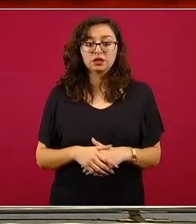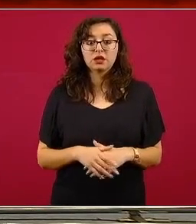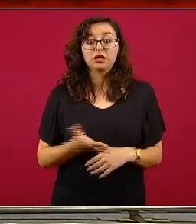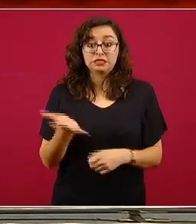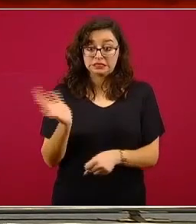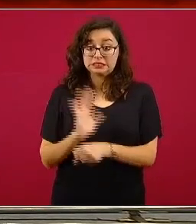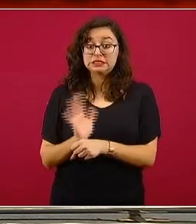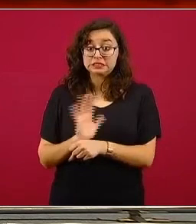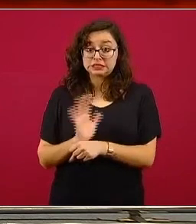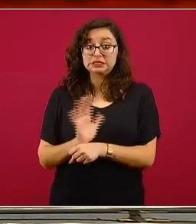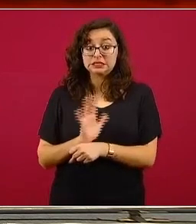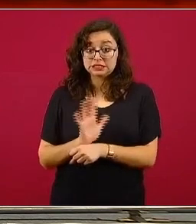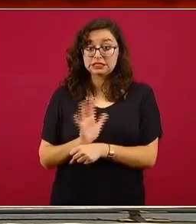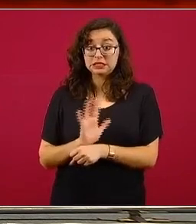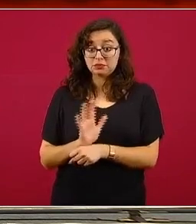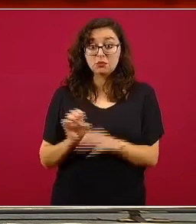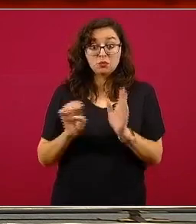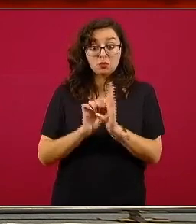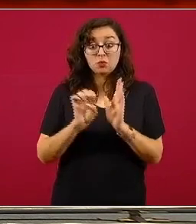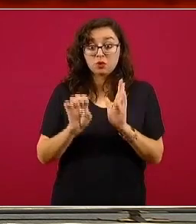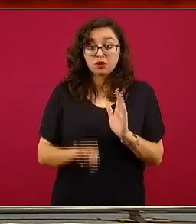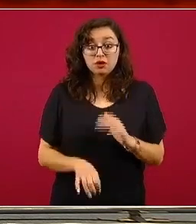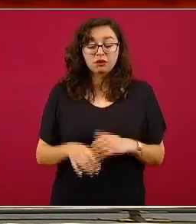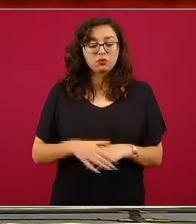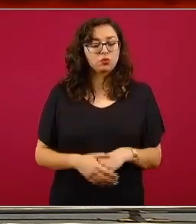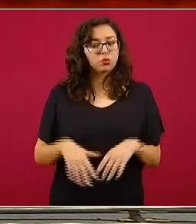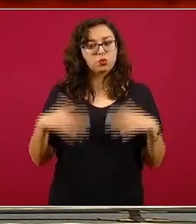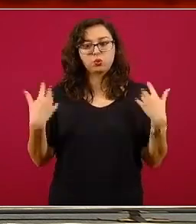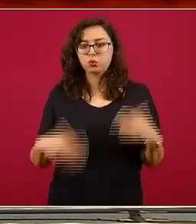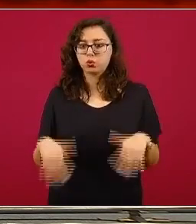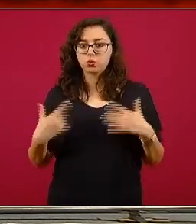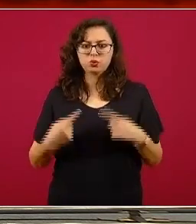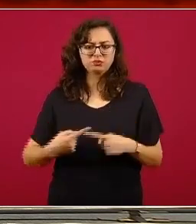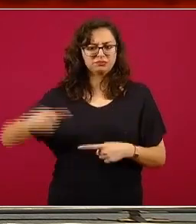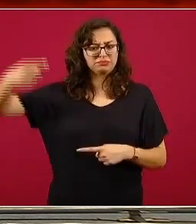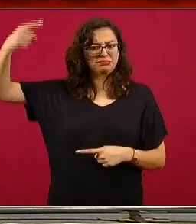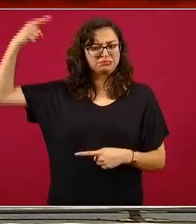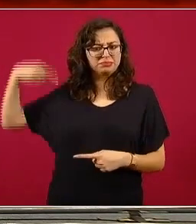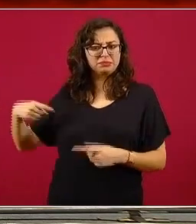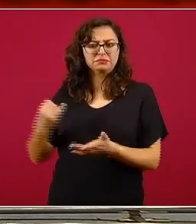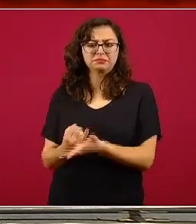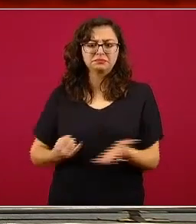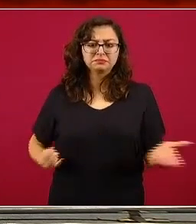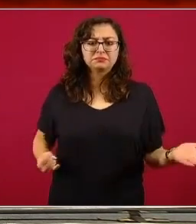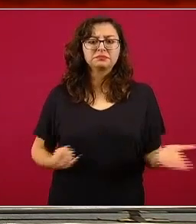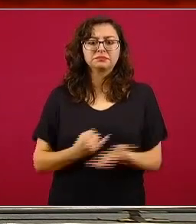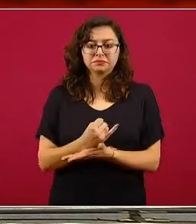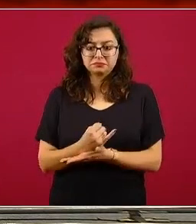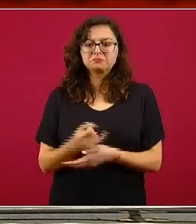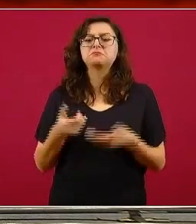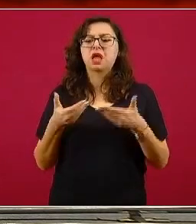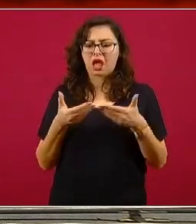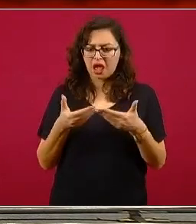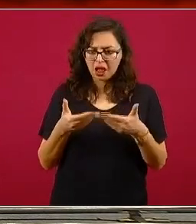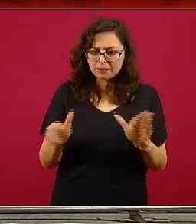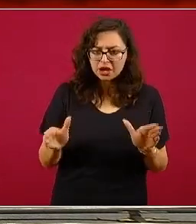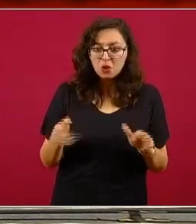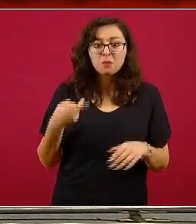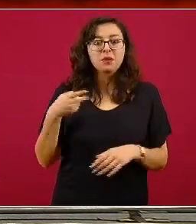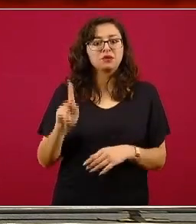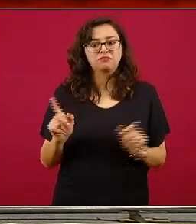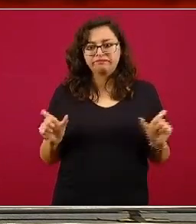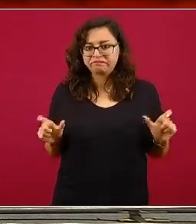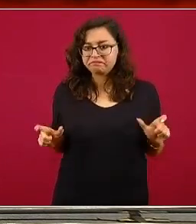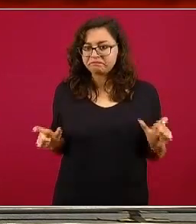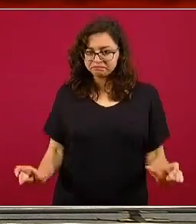del cine, de la exhibición de cine, desde el inicio tomó decisiones y aunque abrieron cuando había que abrir, han mantenido